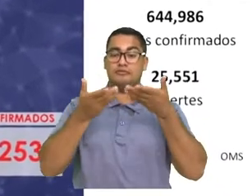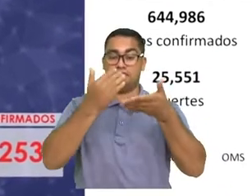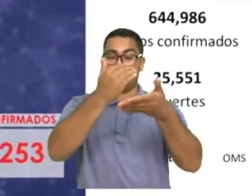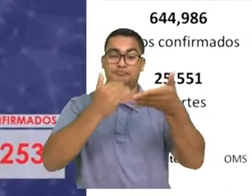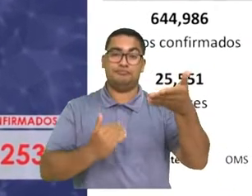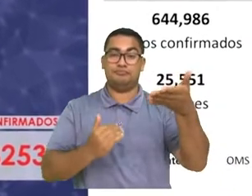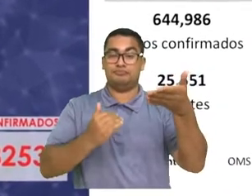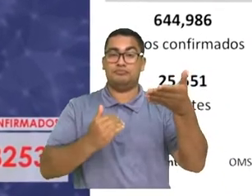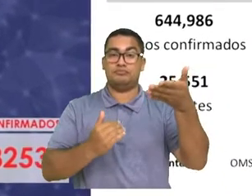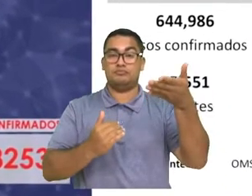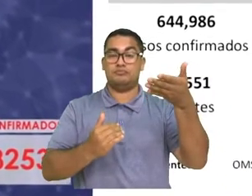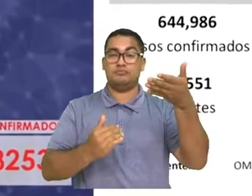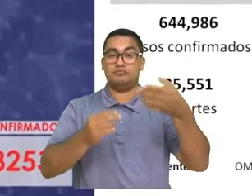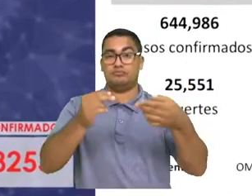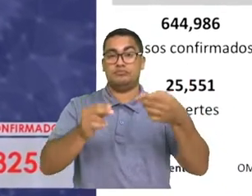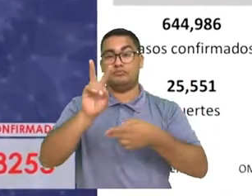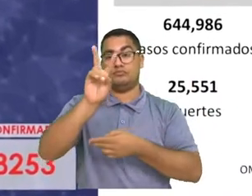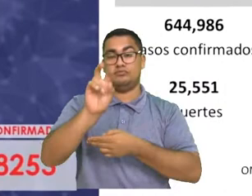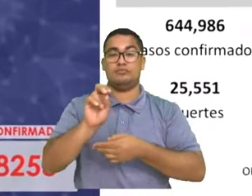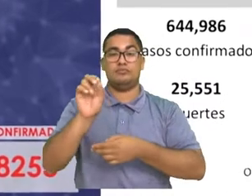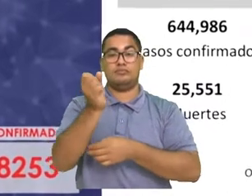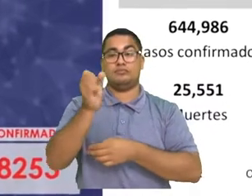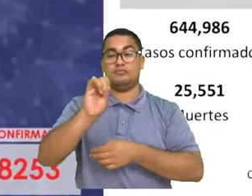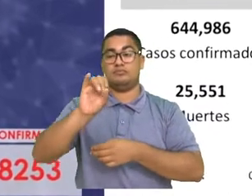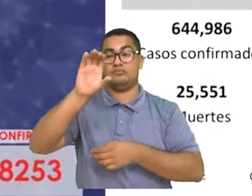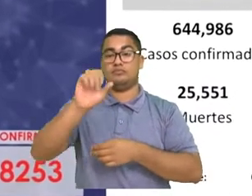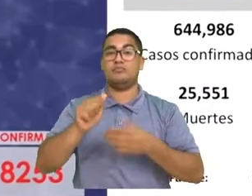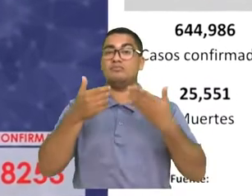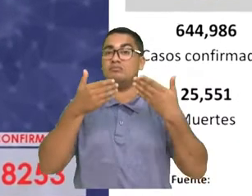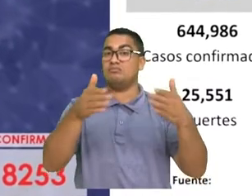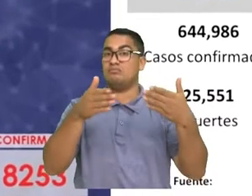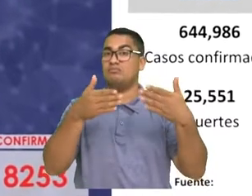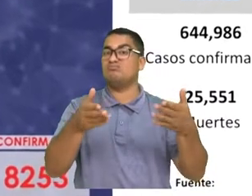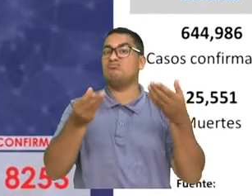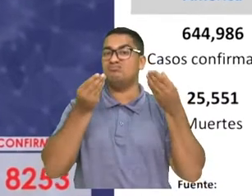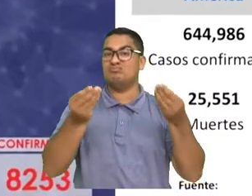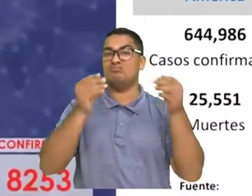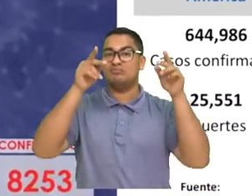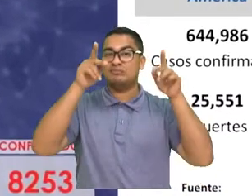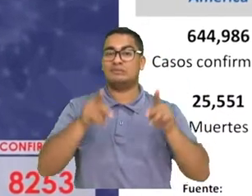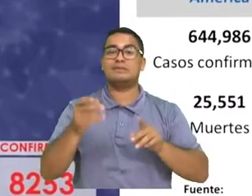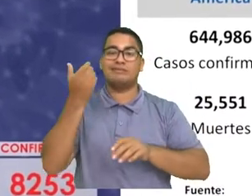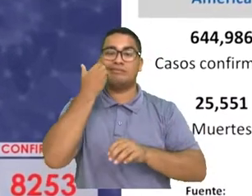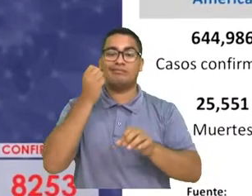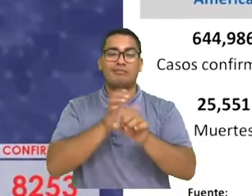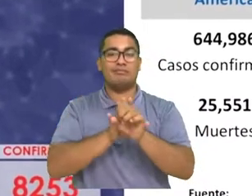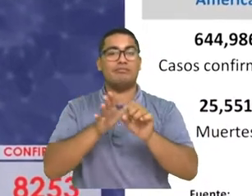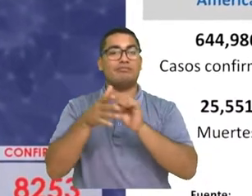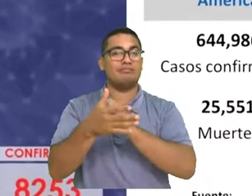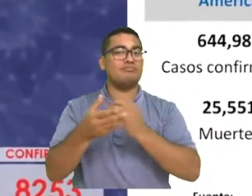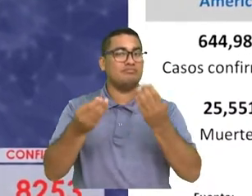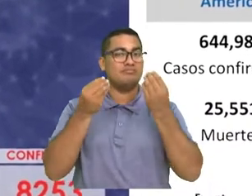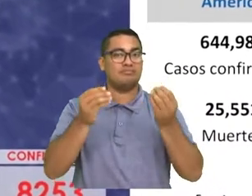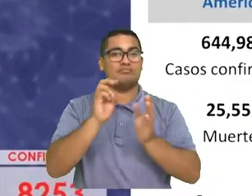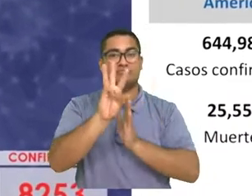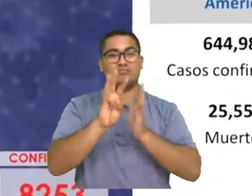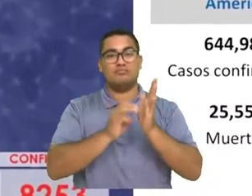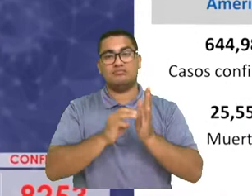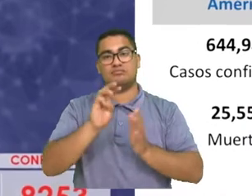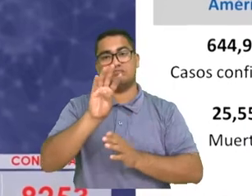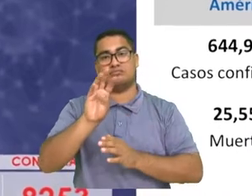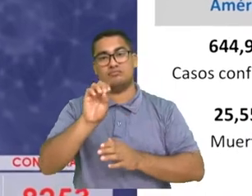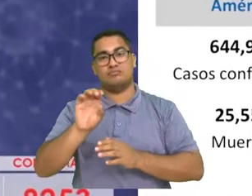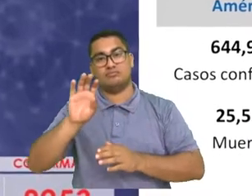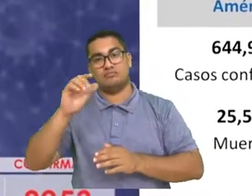Integración Centroamericana SICA, siendo Panamá el país del Istmo con más casos activos, con 3.407